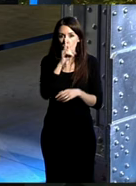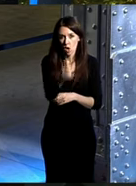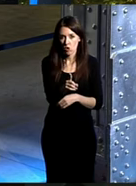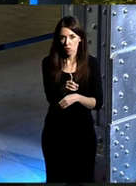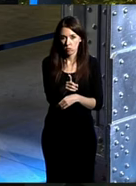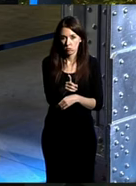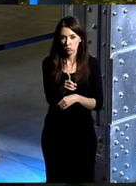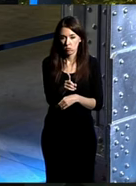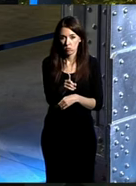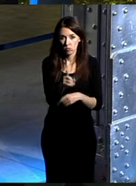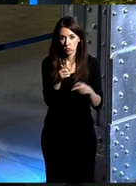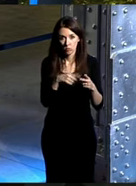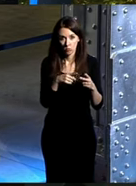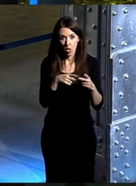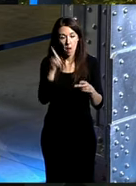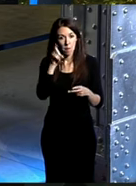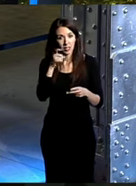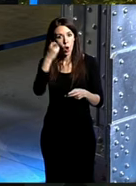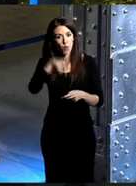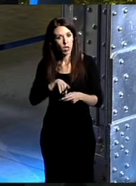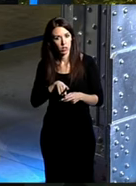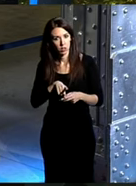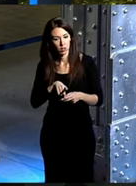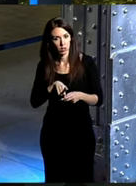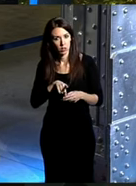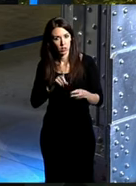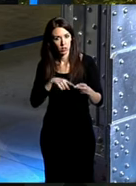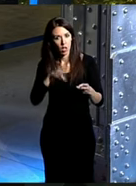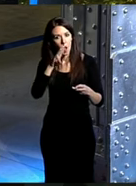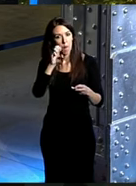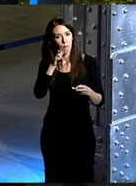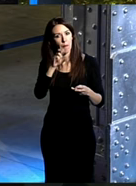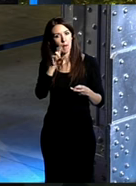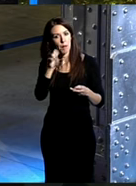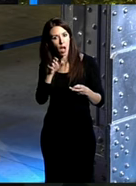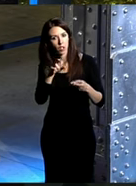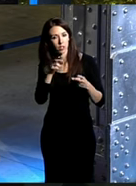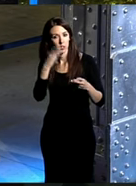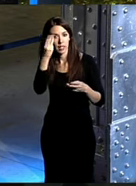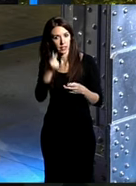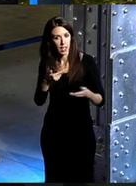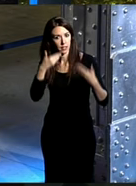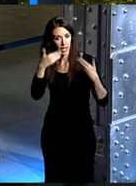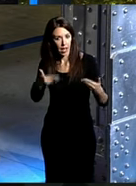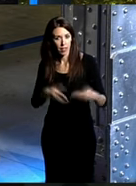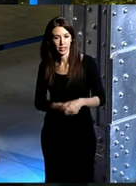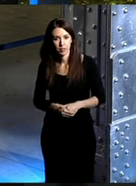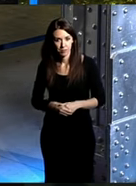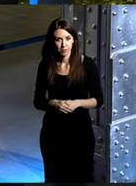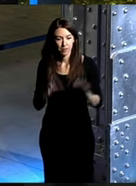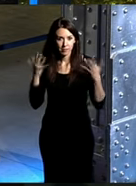año. Una maestría, 1 mes. Un paper, 3 días. Gracias.